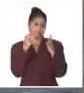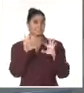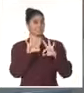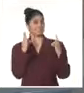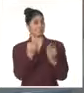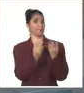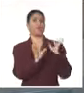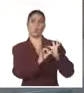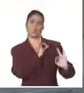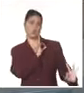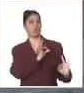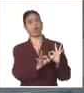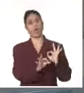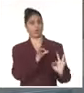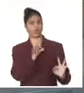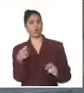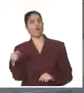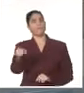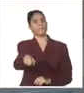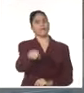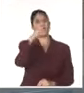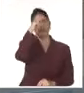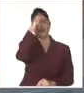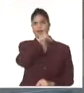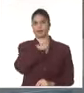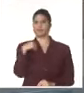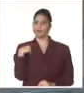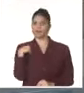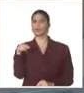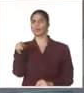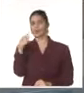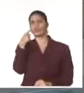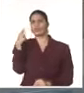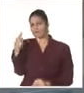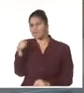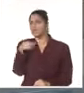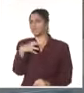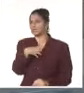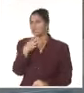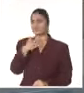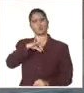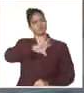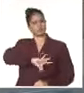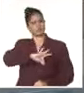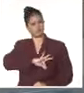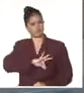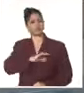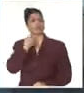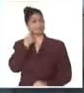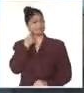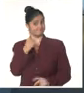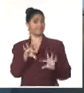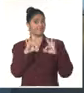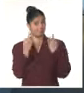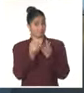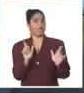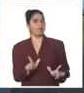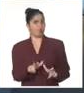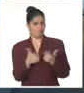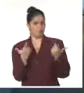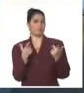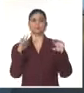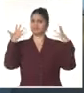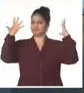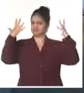llevarlo a la asistencia médica, que también hemos visto y queremos felicitar, como felicitamos a los eléctricos